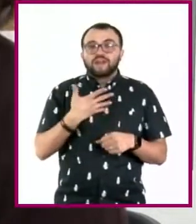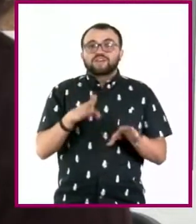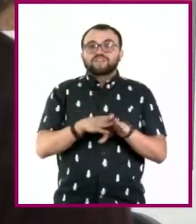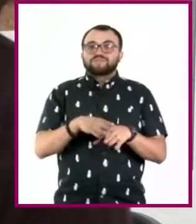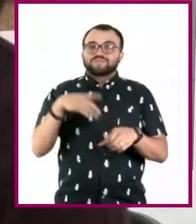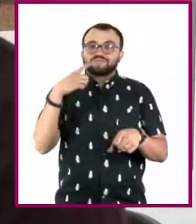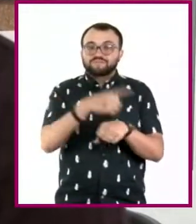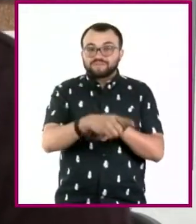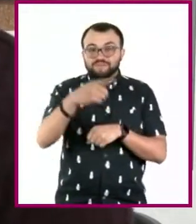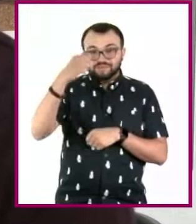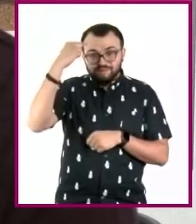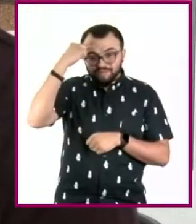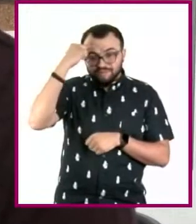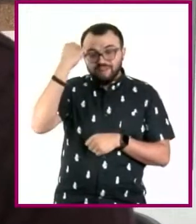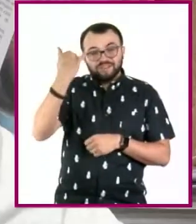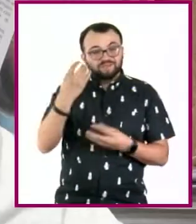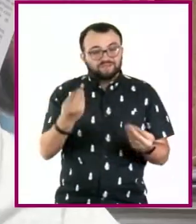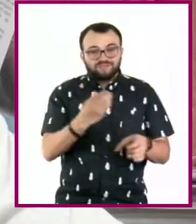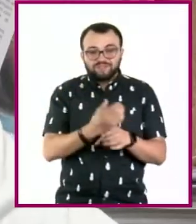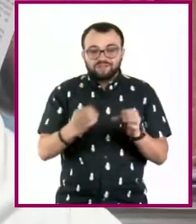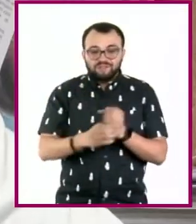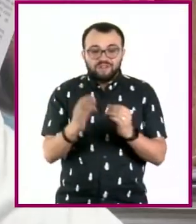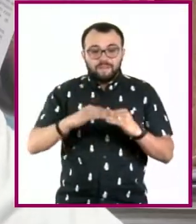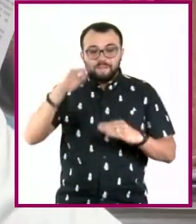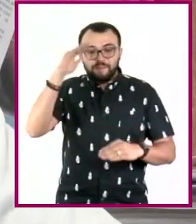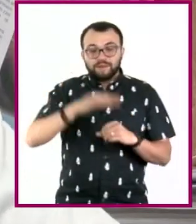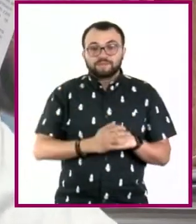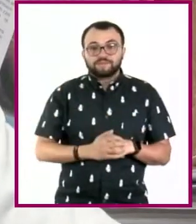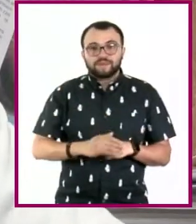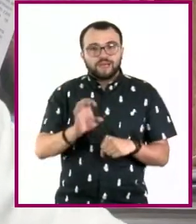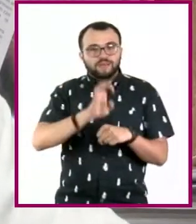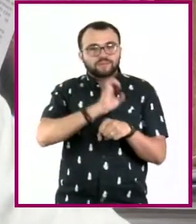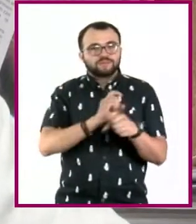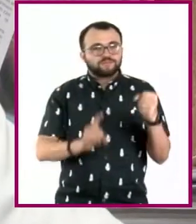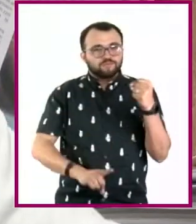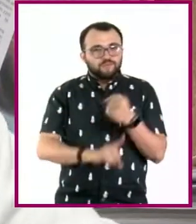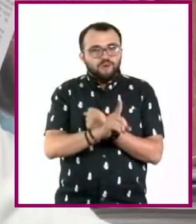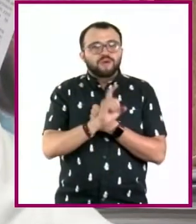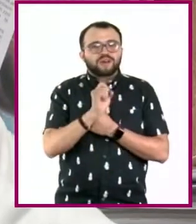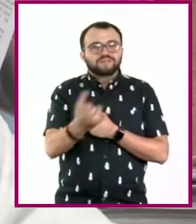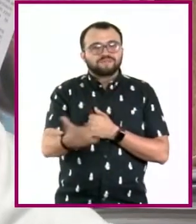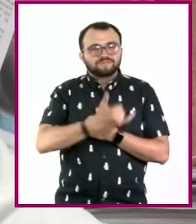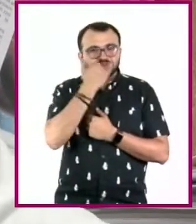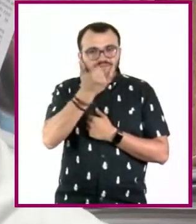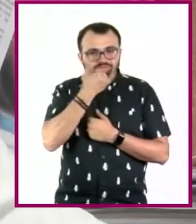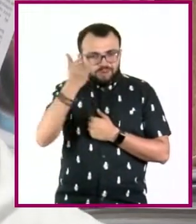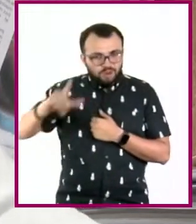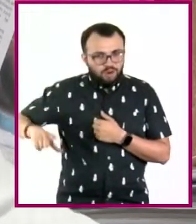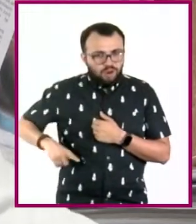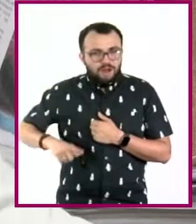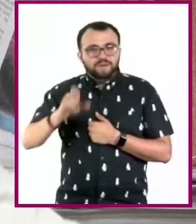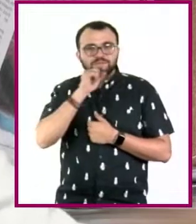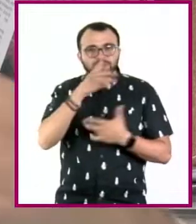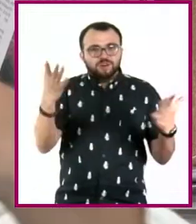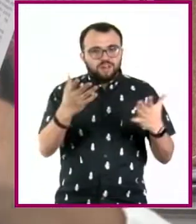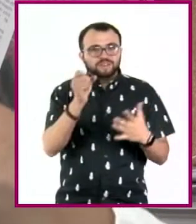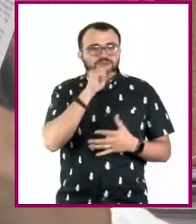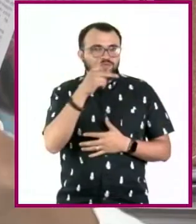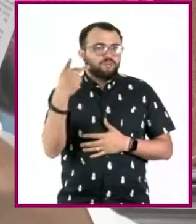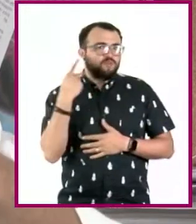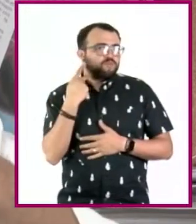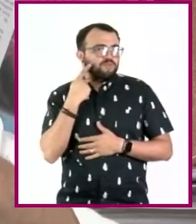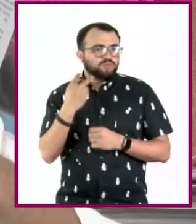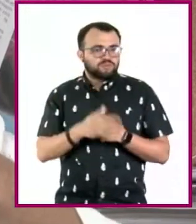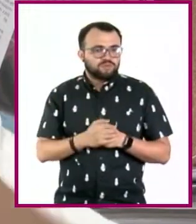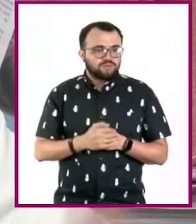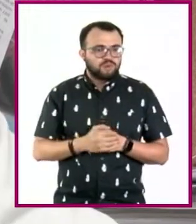afectaciones mentales, entre muchos otros. Entonces, ¿el problema son los errores de las autoridades en el diseño y ejecución de las políticas